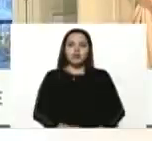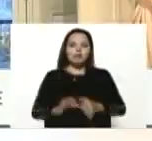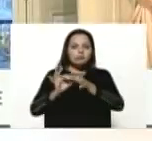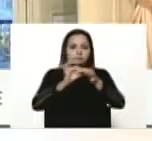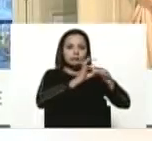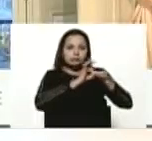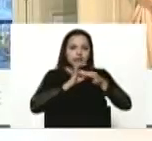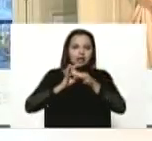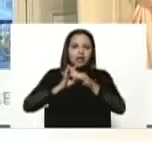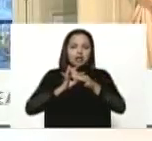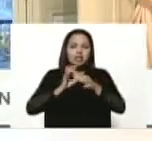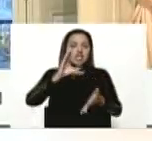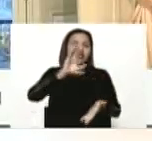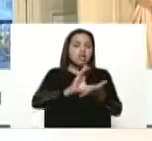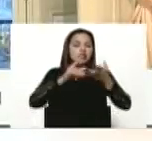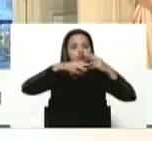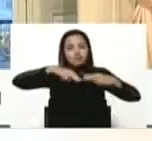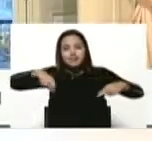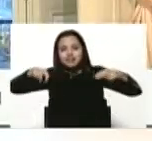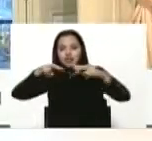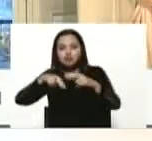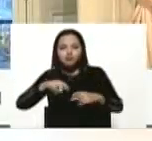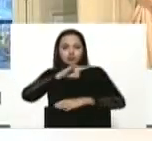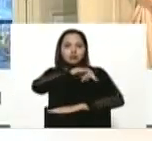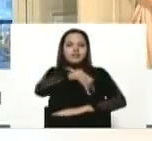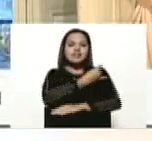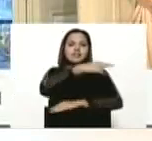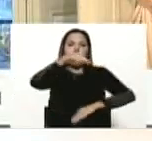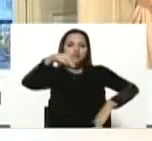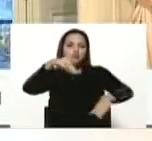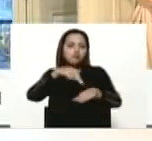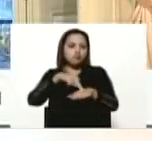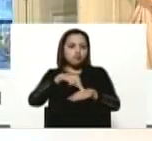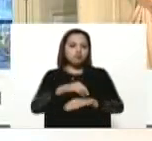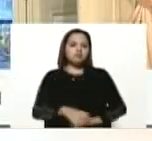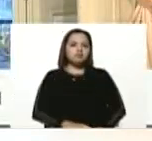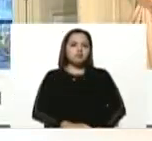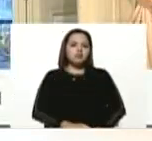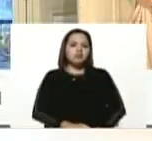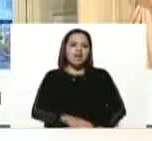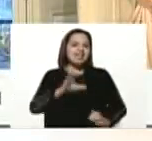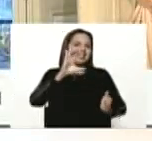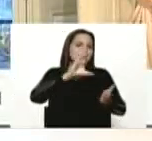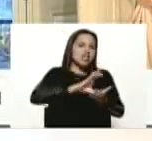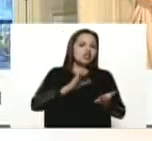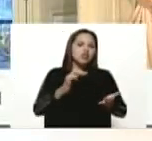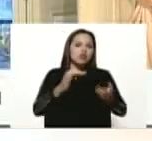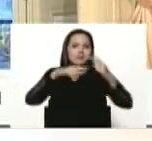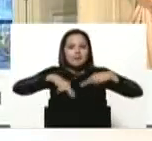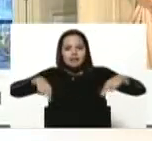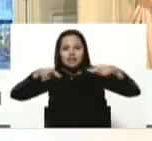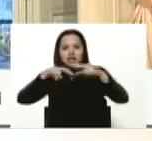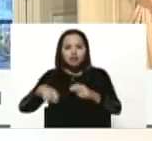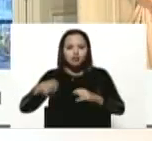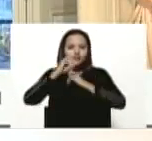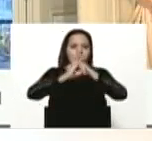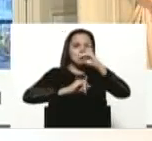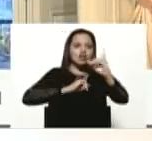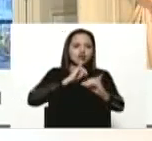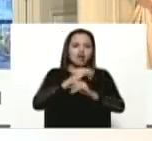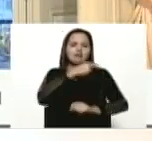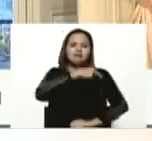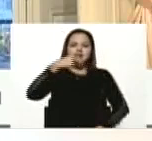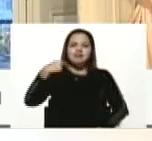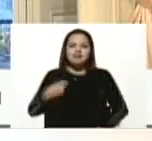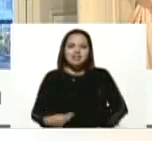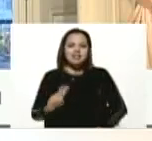centros de investigación, de las universidades nacionales, de centros de investigación y academias internacionales, de la China,